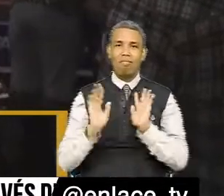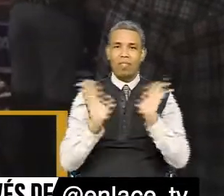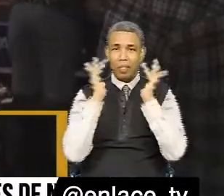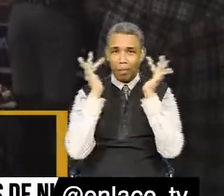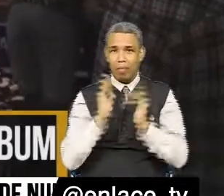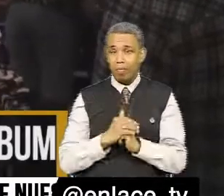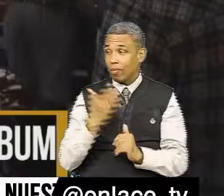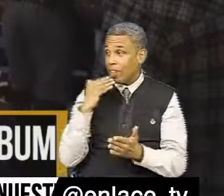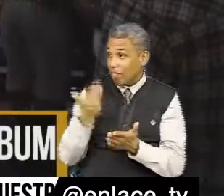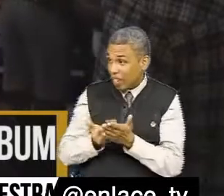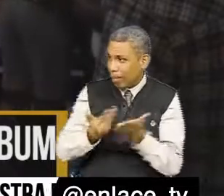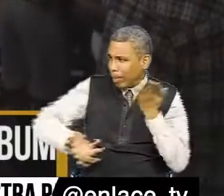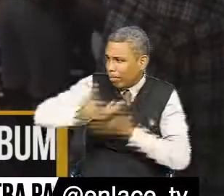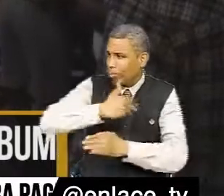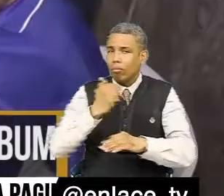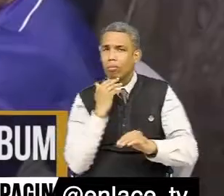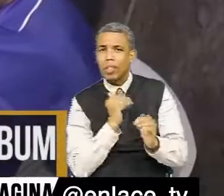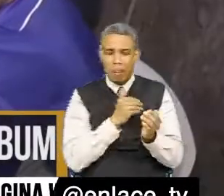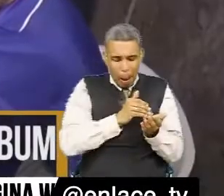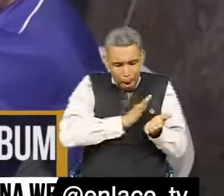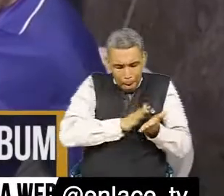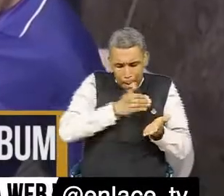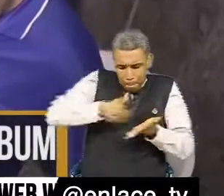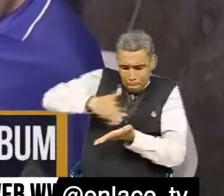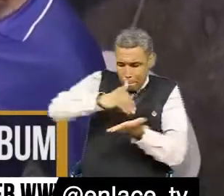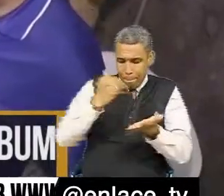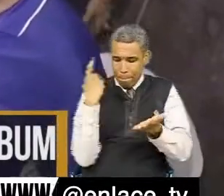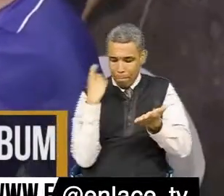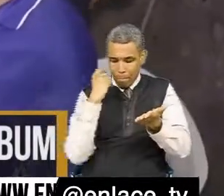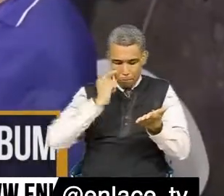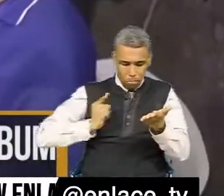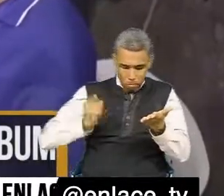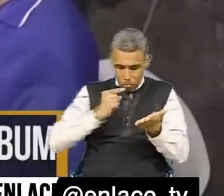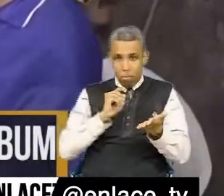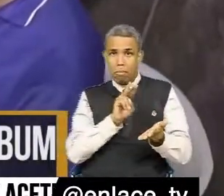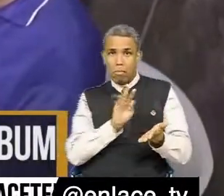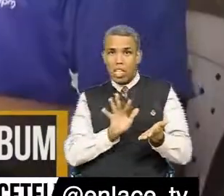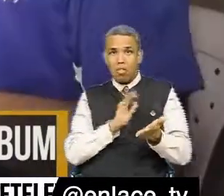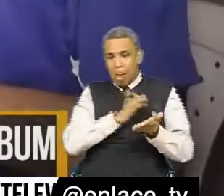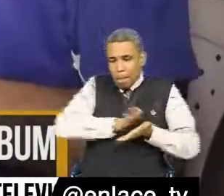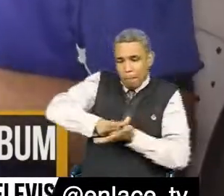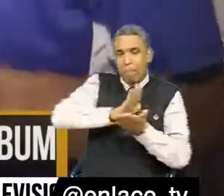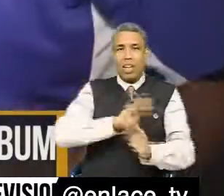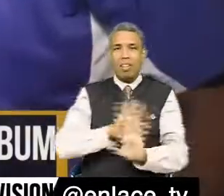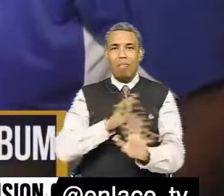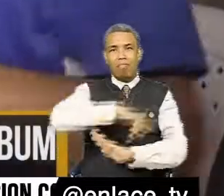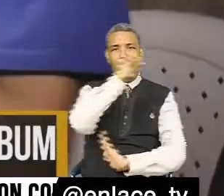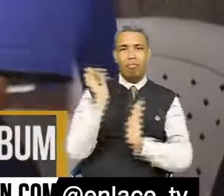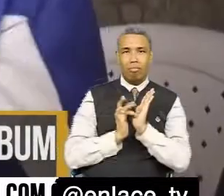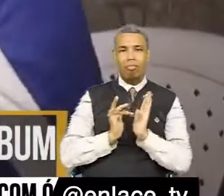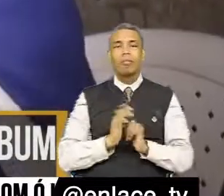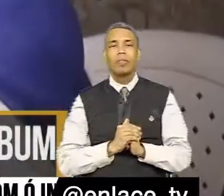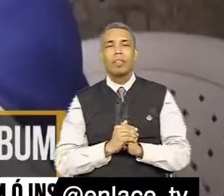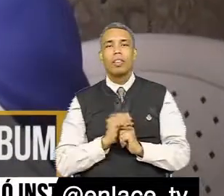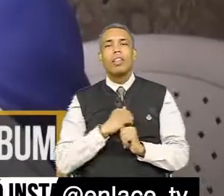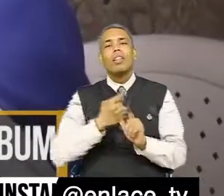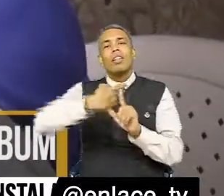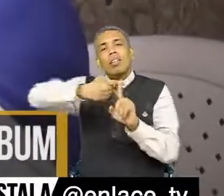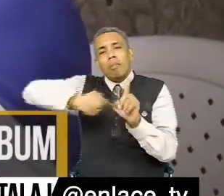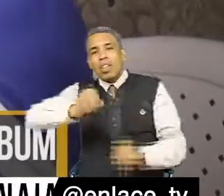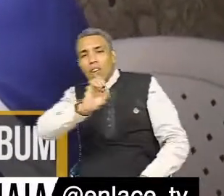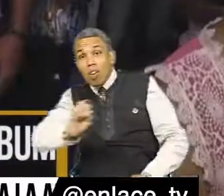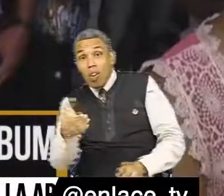jornada soy me faltaban 25 caramelos y ya los directivas de la esa anunciaron que el próximo 15 de octubre se desarrollará